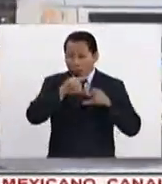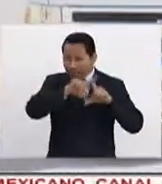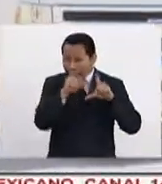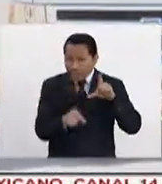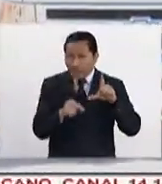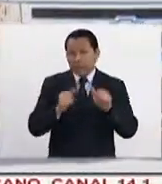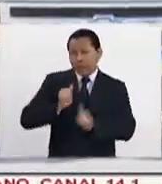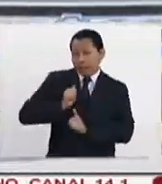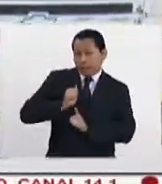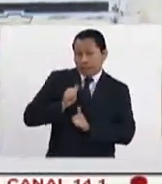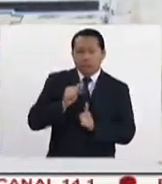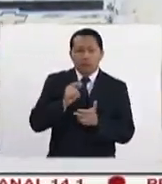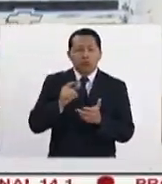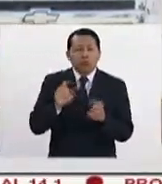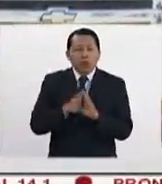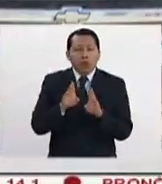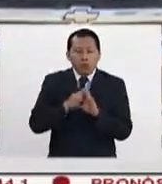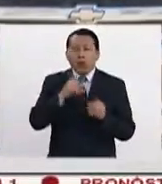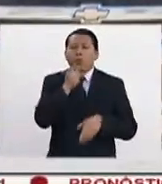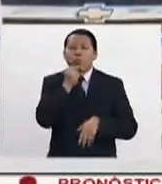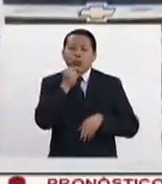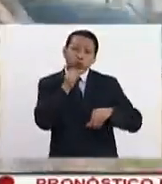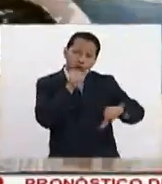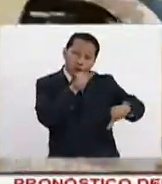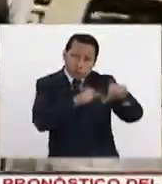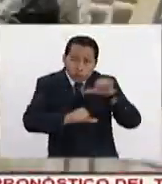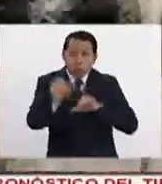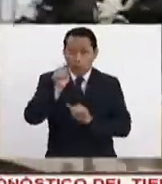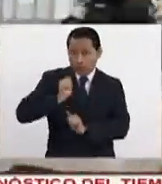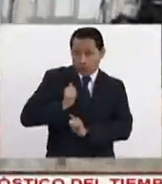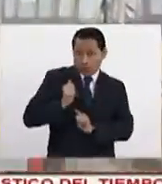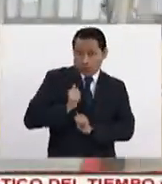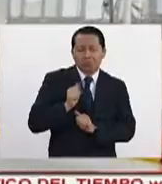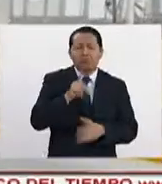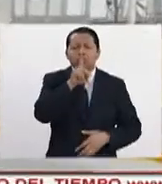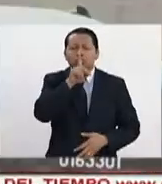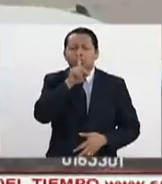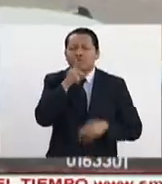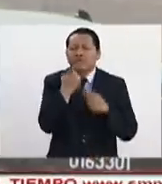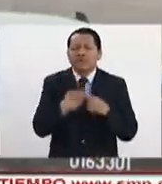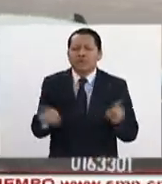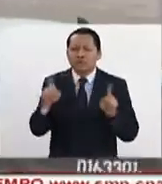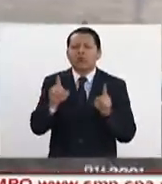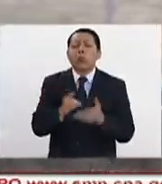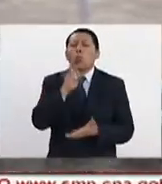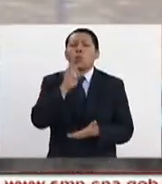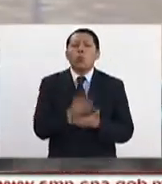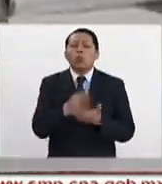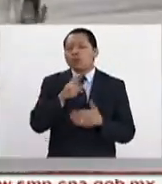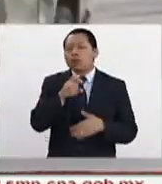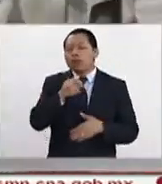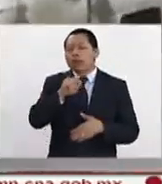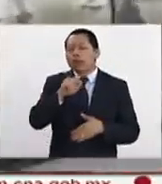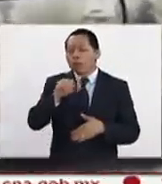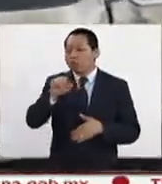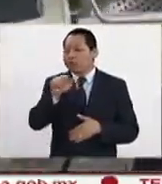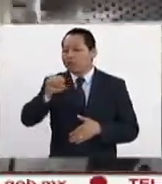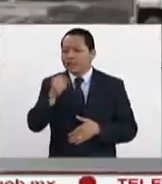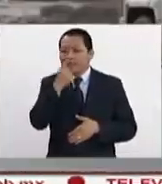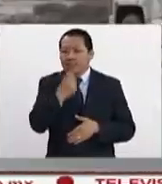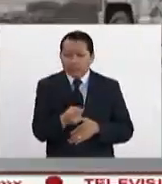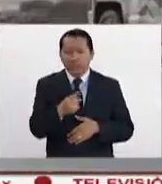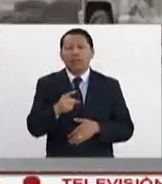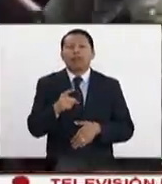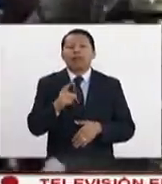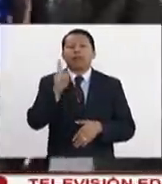que la legislación no pretende que las Fuerzas Armadas sustituyan a la autoridad. Simplemente, dijo Renato Sales, los militares no pueden